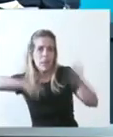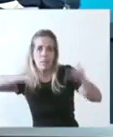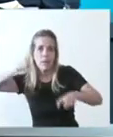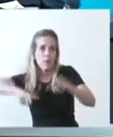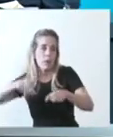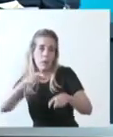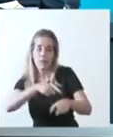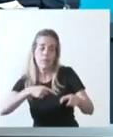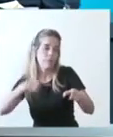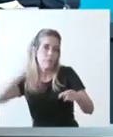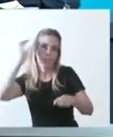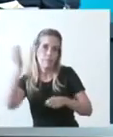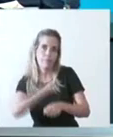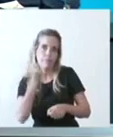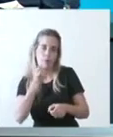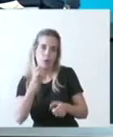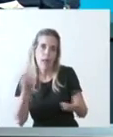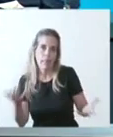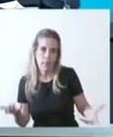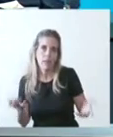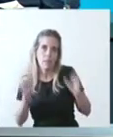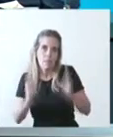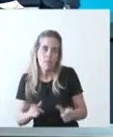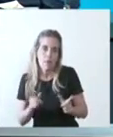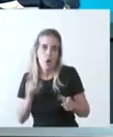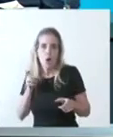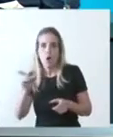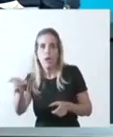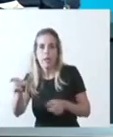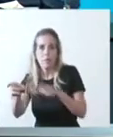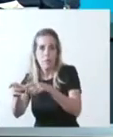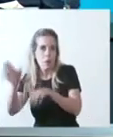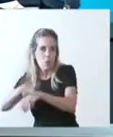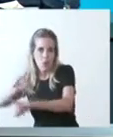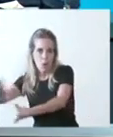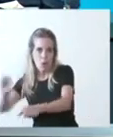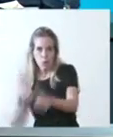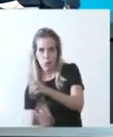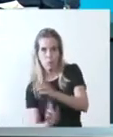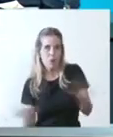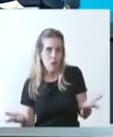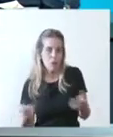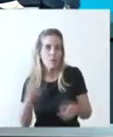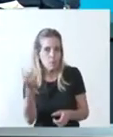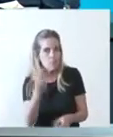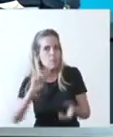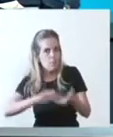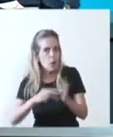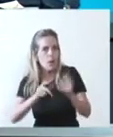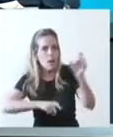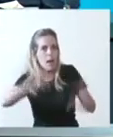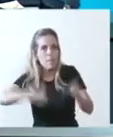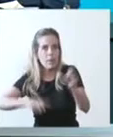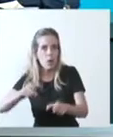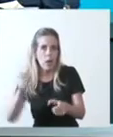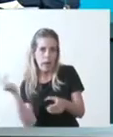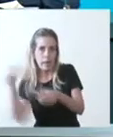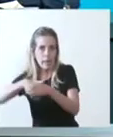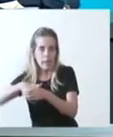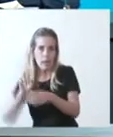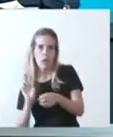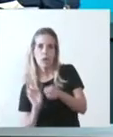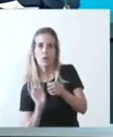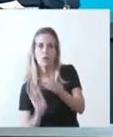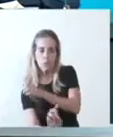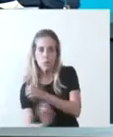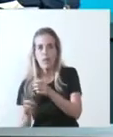mayor problema. No es la circulación de los trenes o de los subtes, es la circulación humana. Y lo que nosotros podamos hacer por atemperar todo